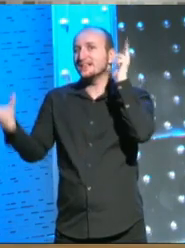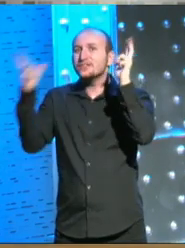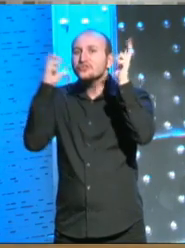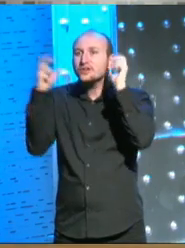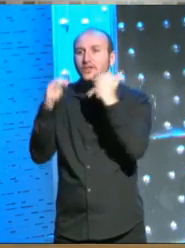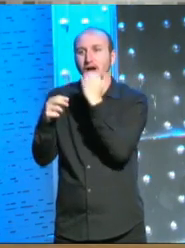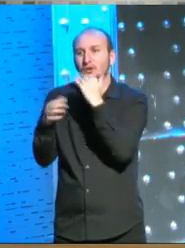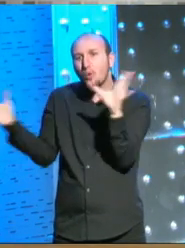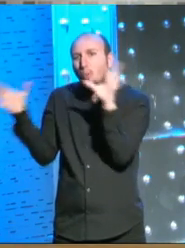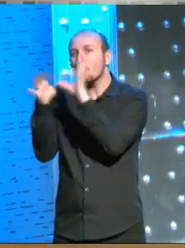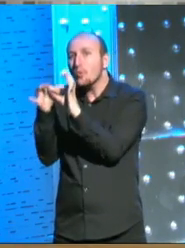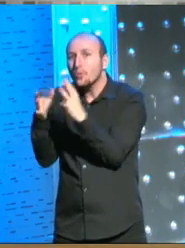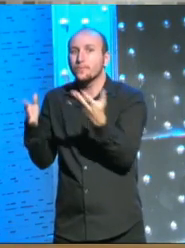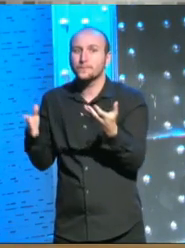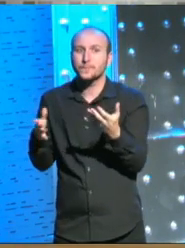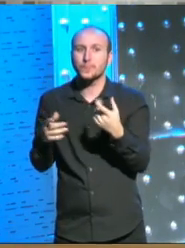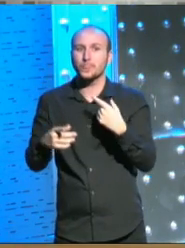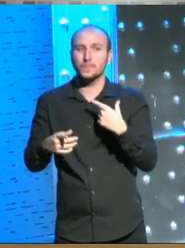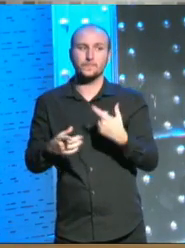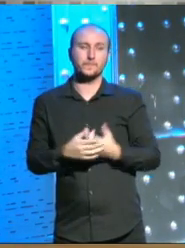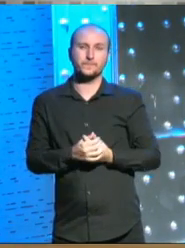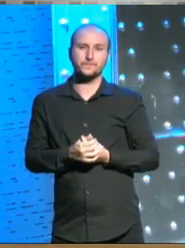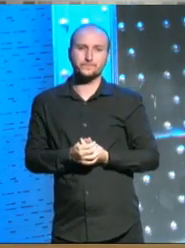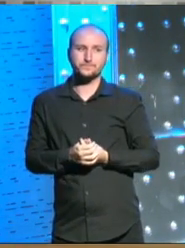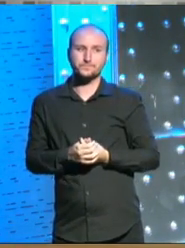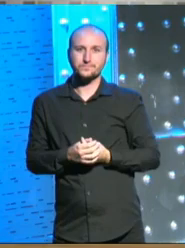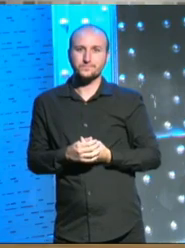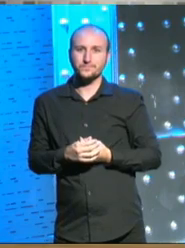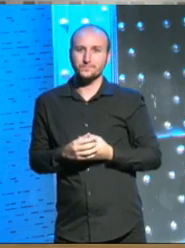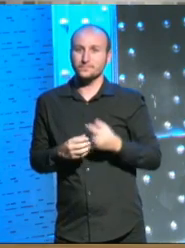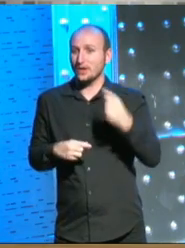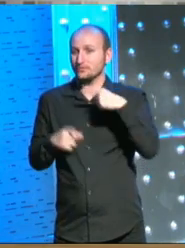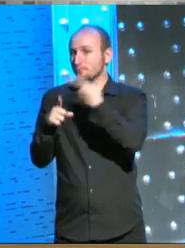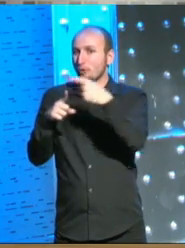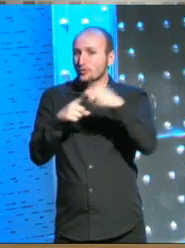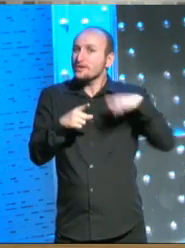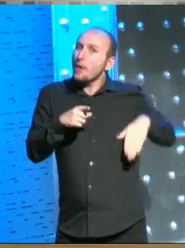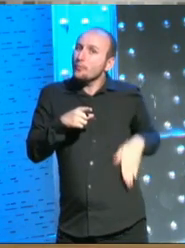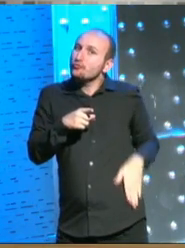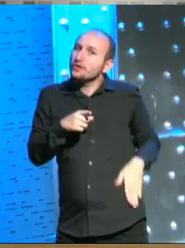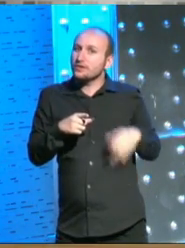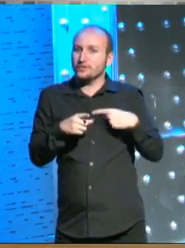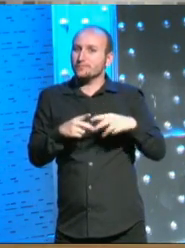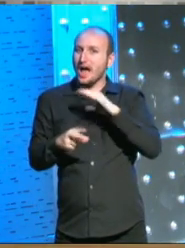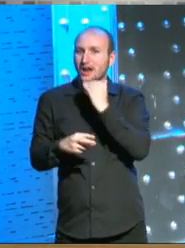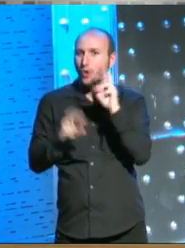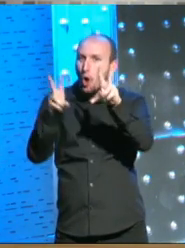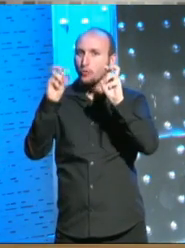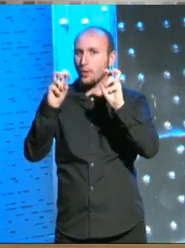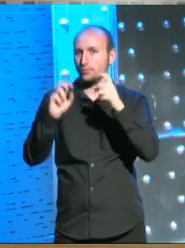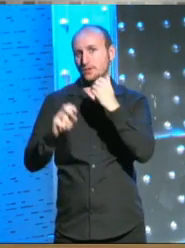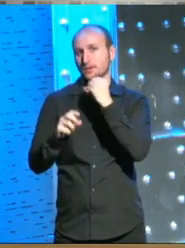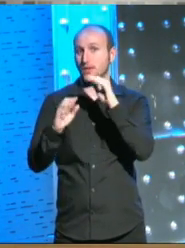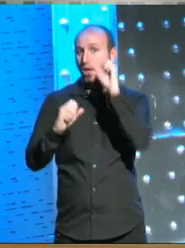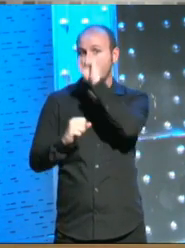Bueno, no saco el teléfono de nuevo porque no sería redundante, pero en fin, eso que tenemos hoy día en el bolsillo, bueno, eso fue una novedad, el año 62, y